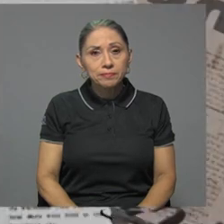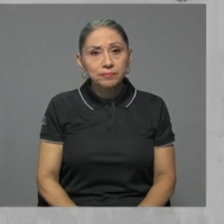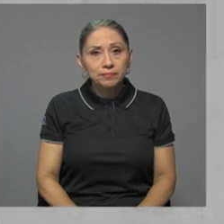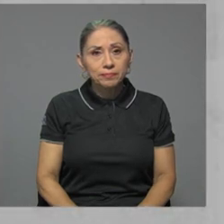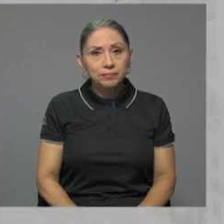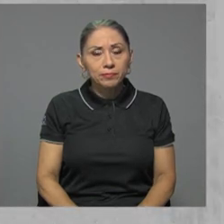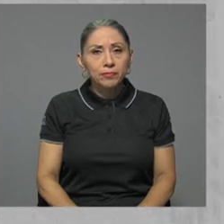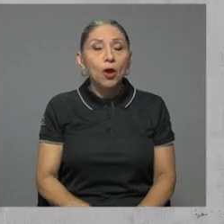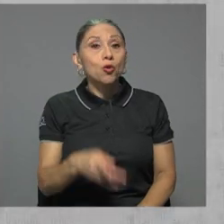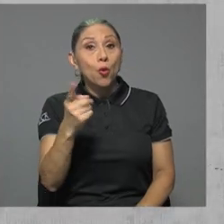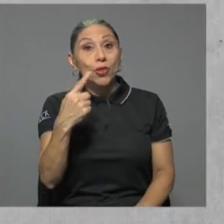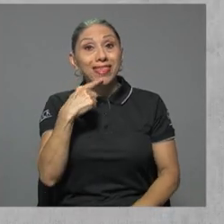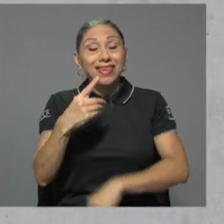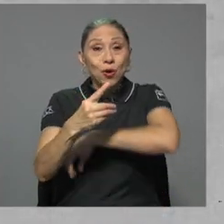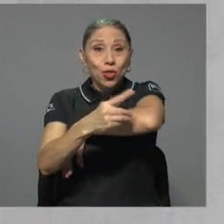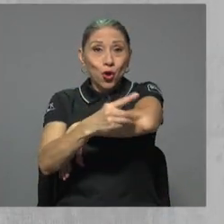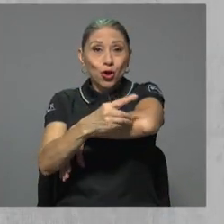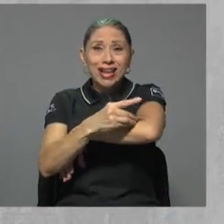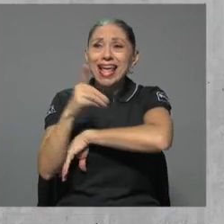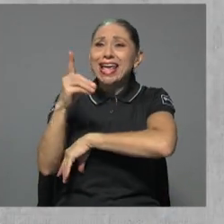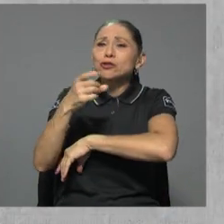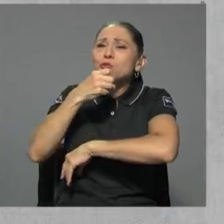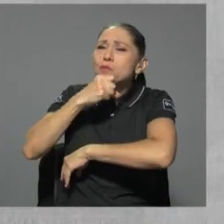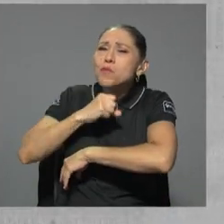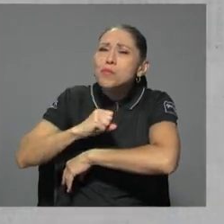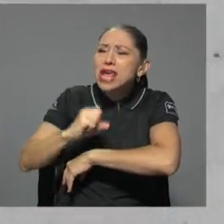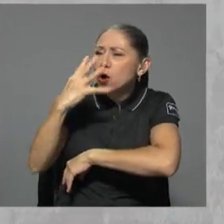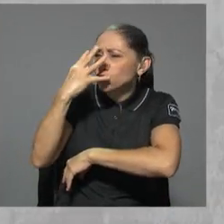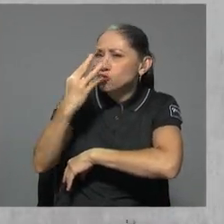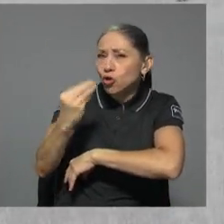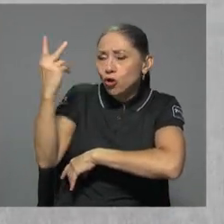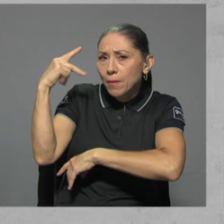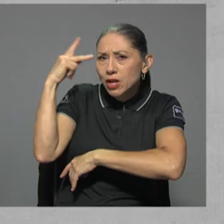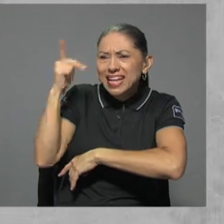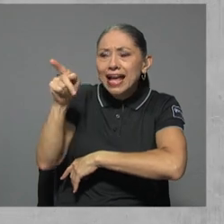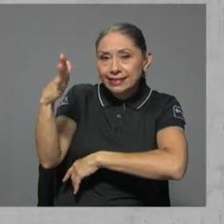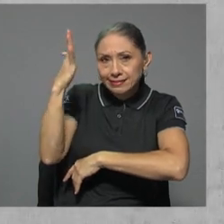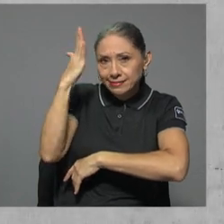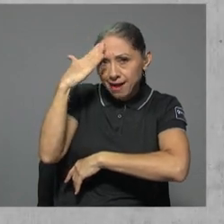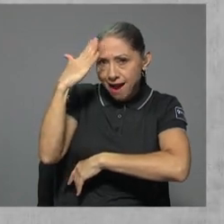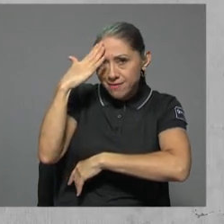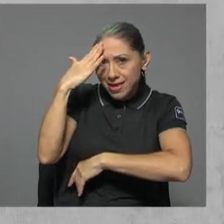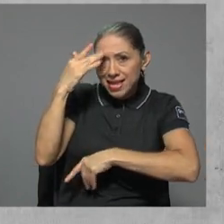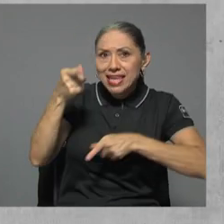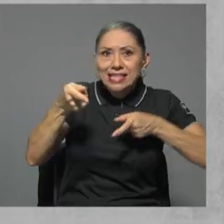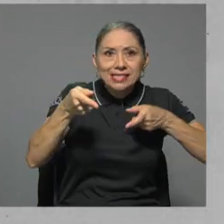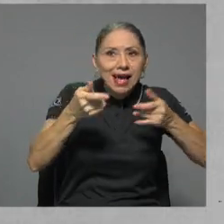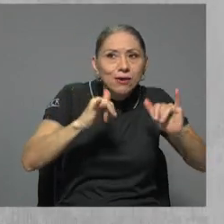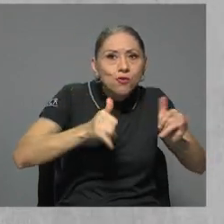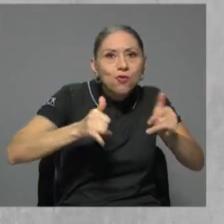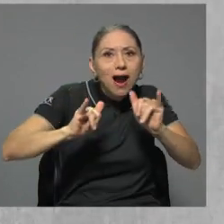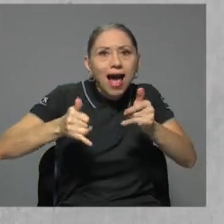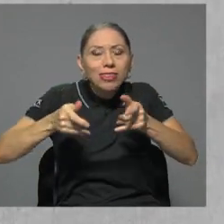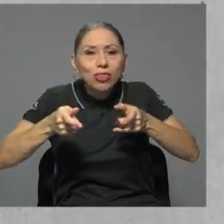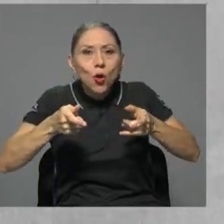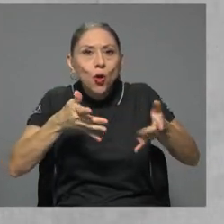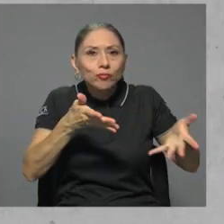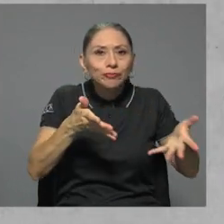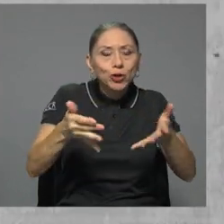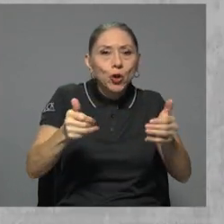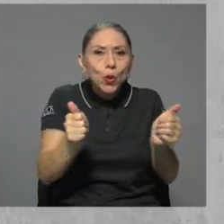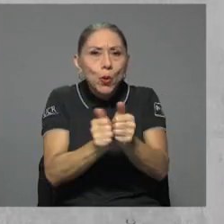y como te digo ortega es un viejo zorro de la política sabe que está jugando con el tiempo sabe qué